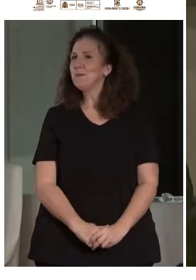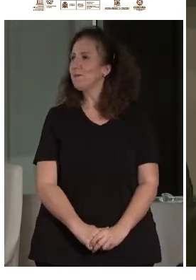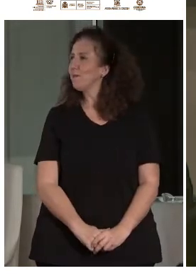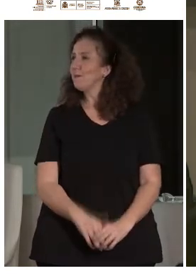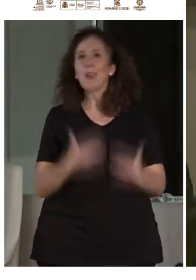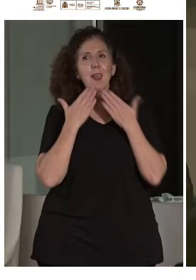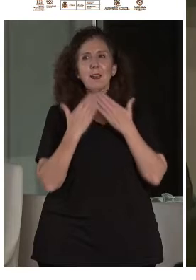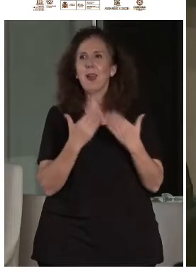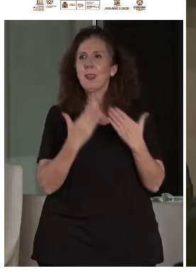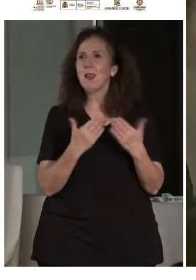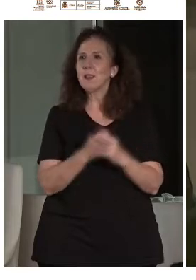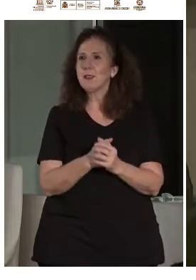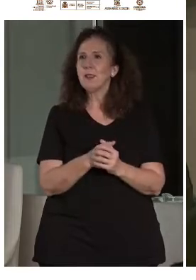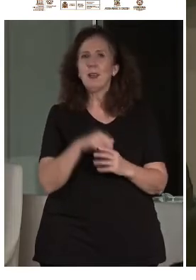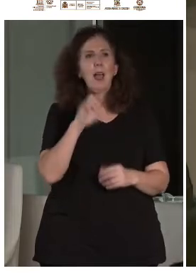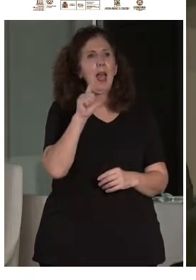Pues gracias.